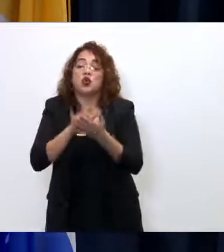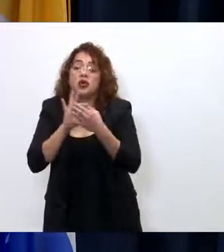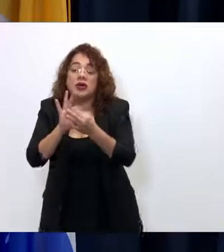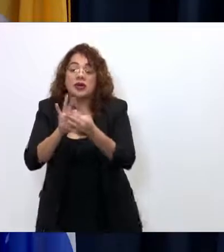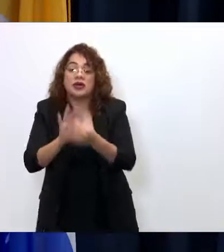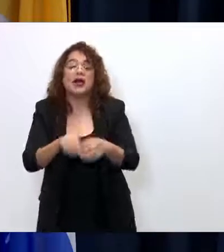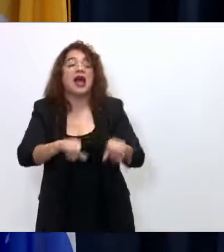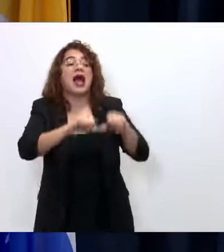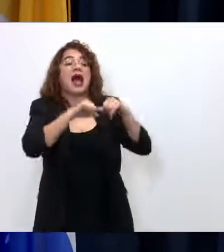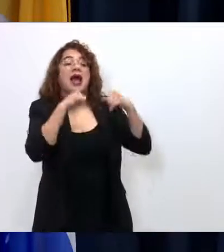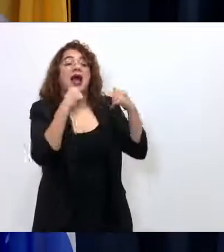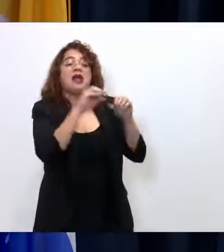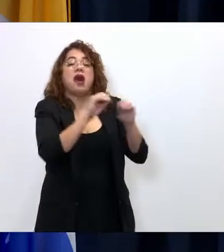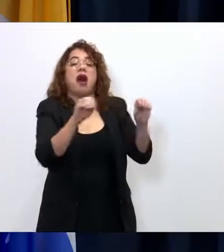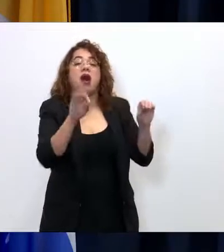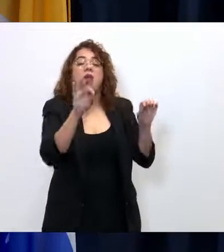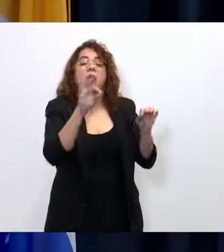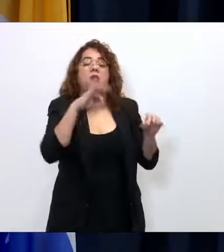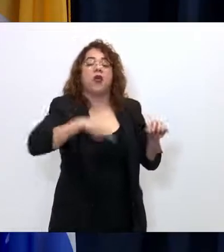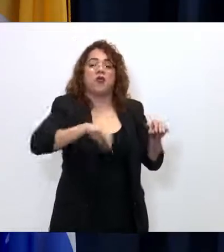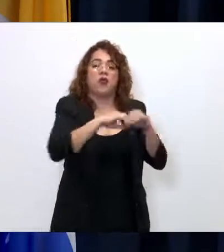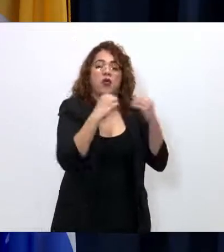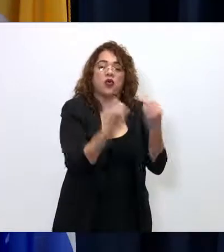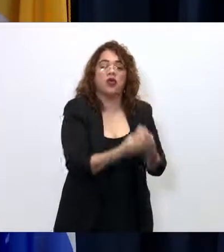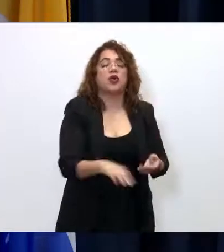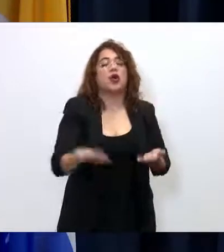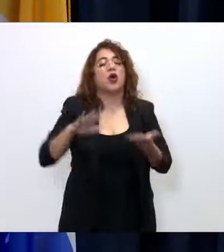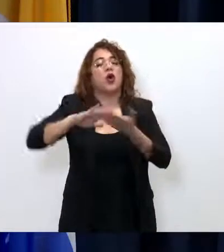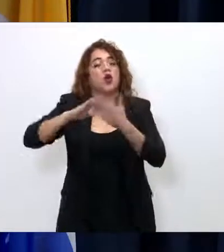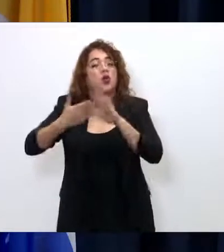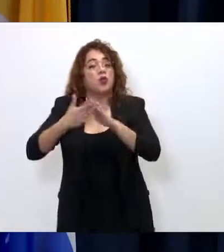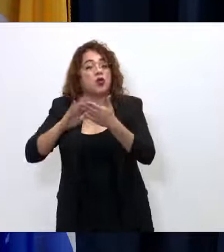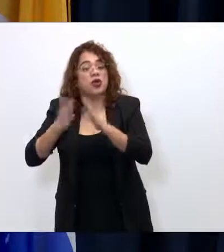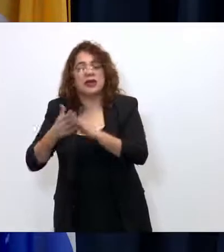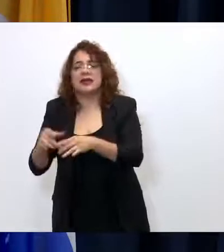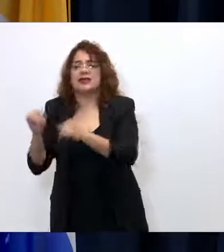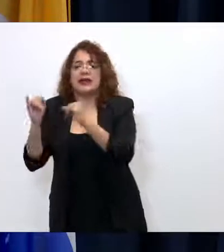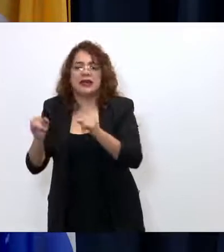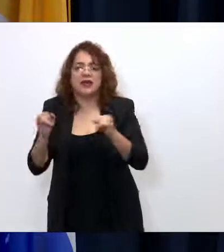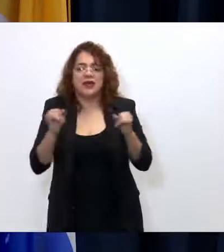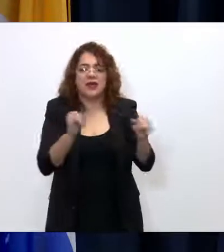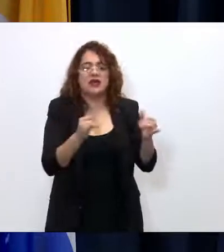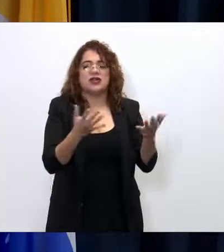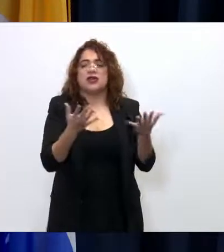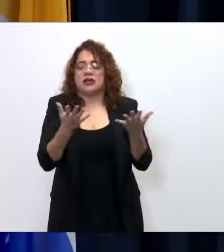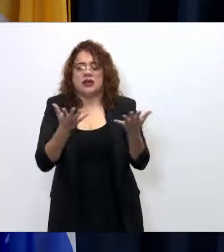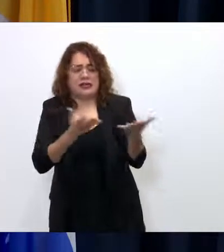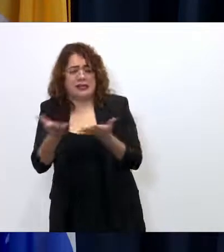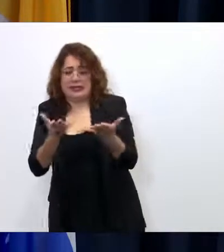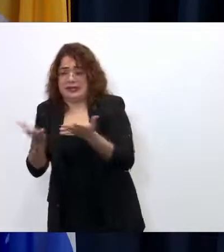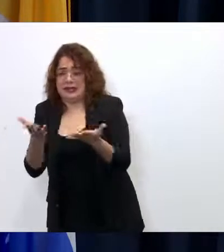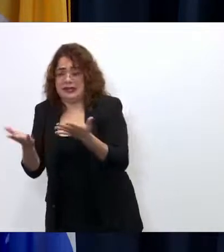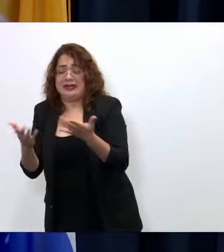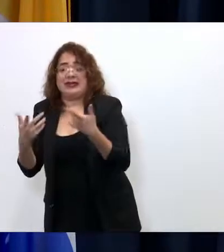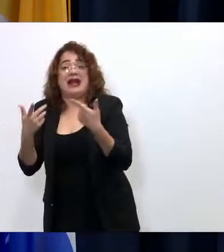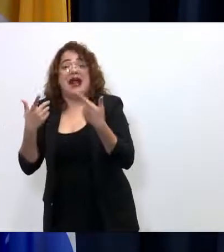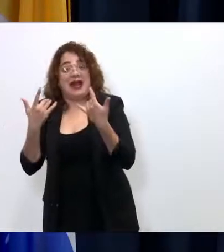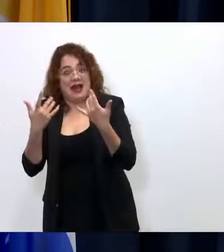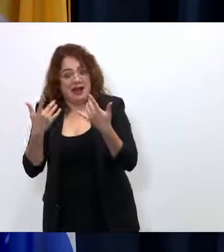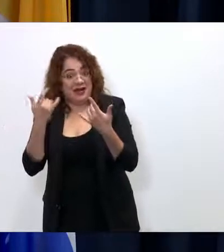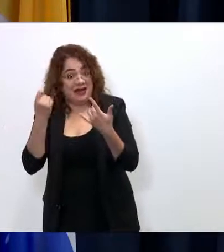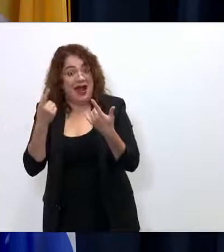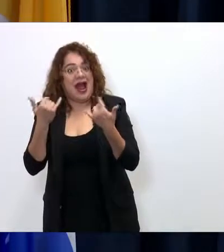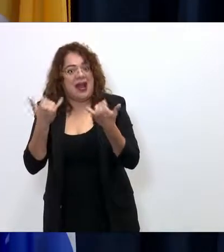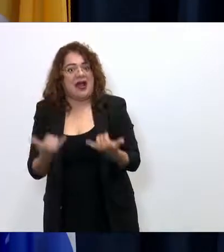agencias sin fines de lucros, comunidades e individuos para enfrentar los impactos de COVID-19. Estamos